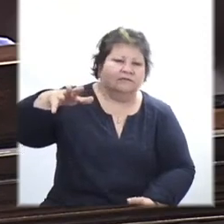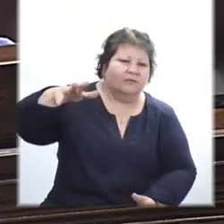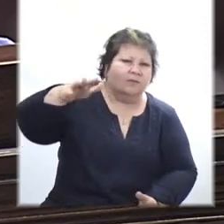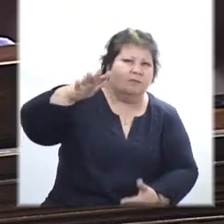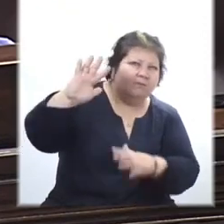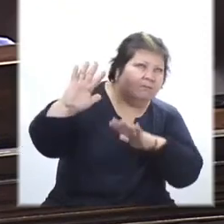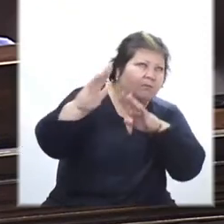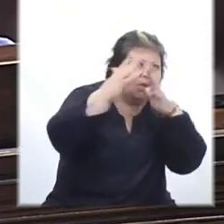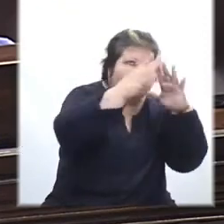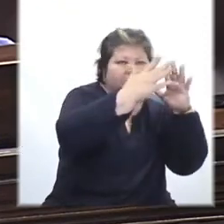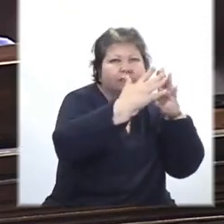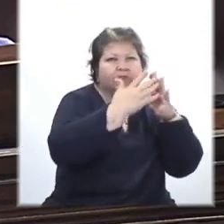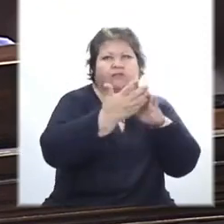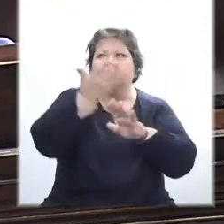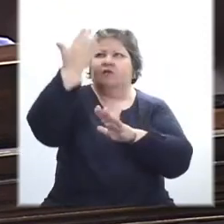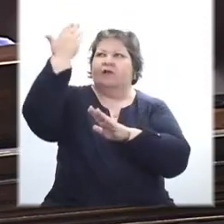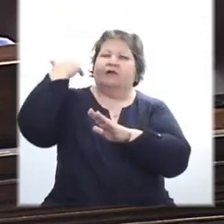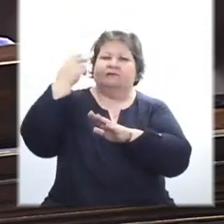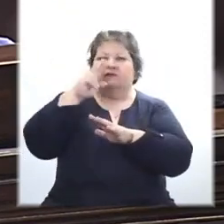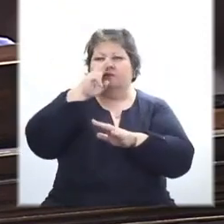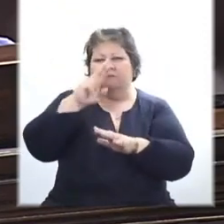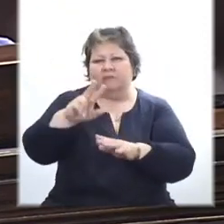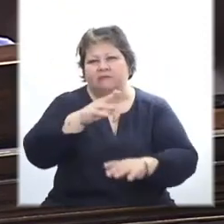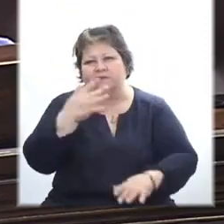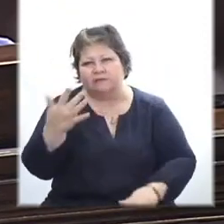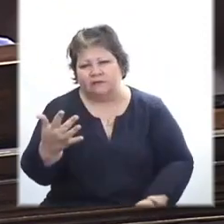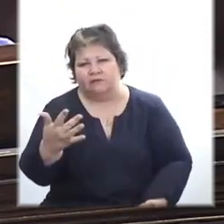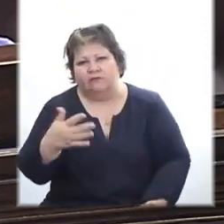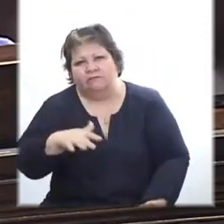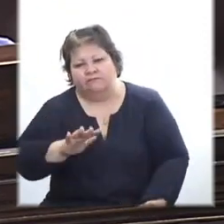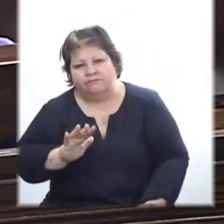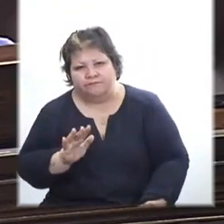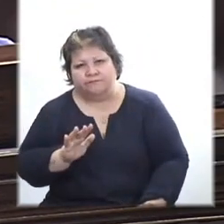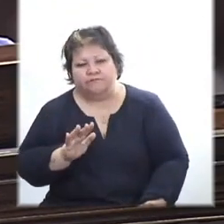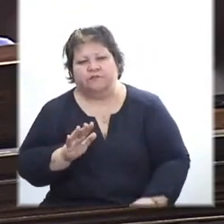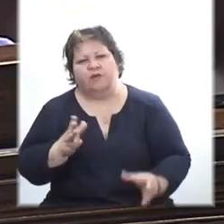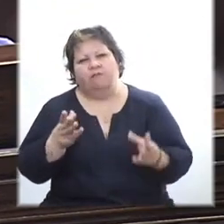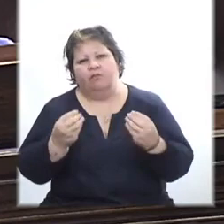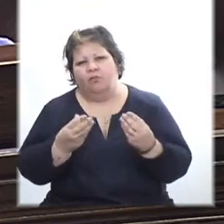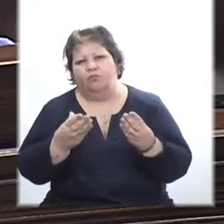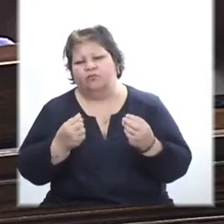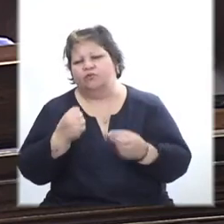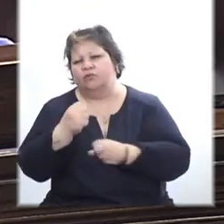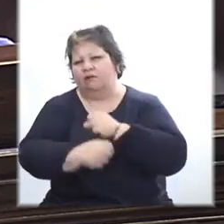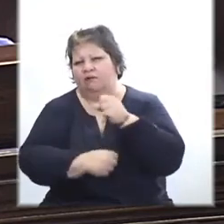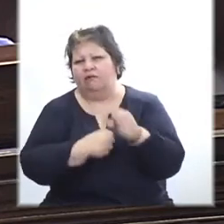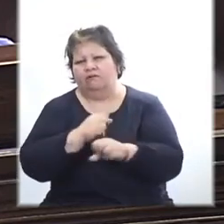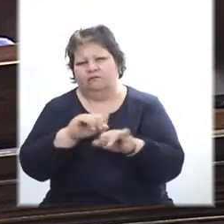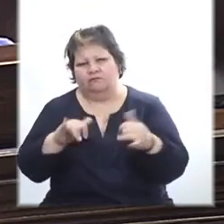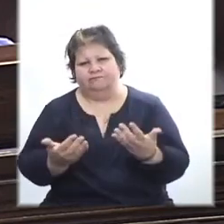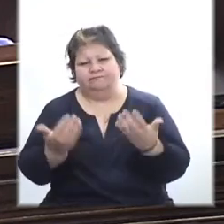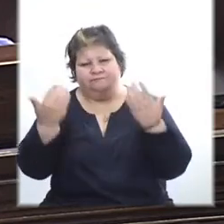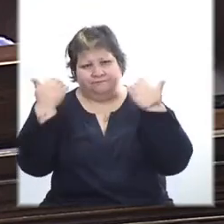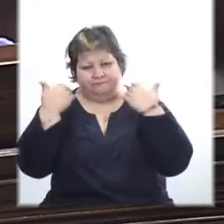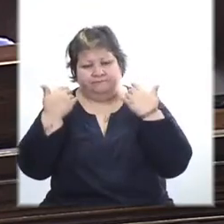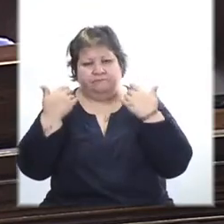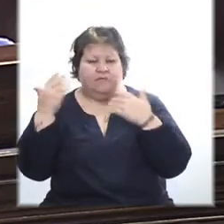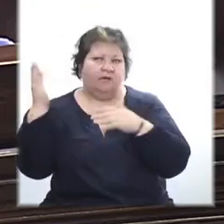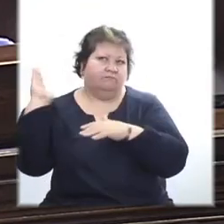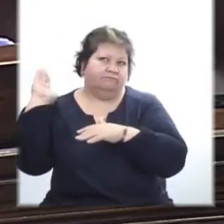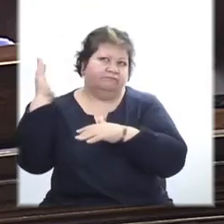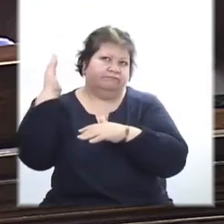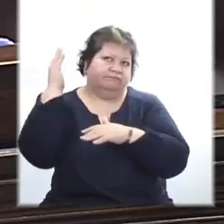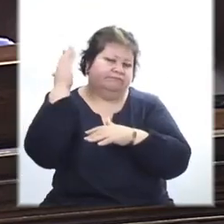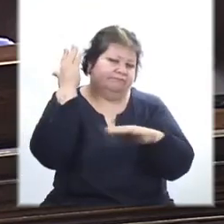montes que son anteriores al 2005. Bueno, nos parece que ya han pasado muchos años y que esos montes ya fueron talados y